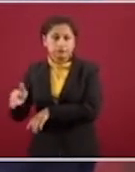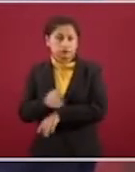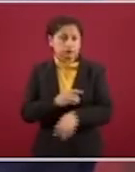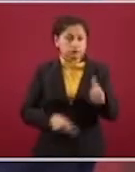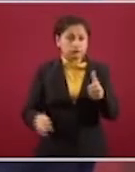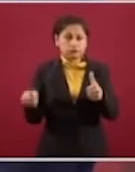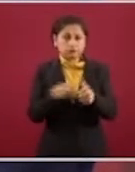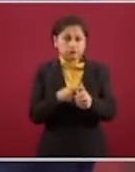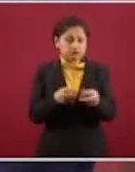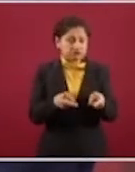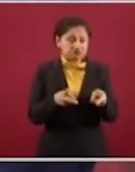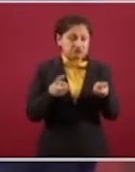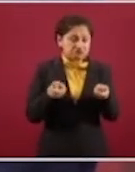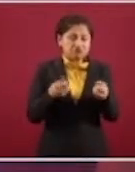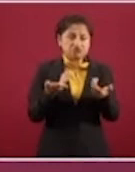Robo de vehículos, ¿en dónde?